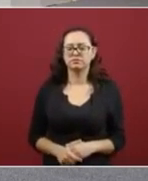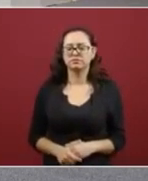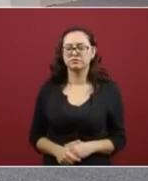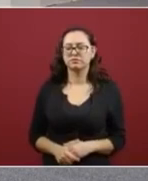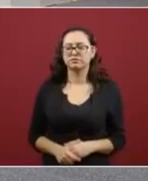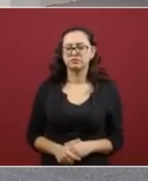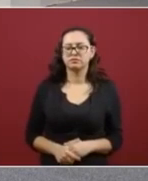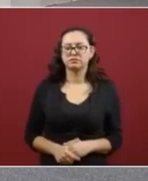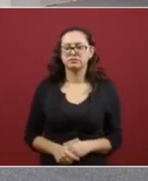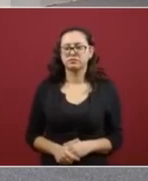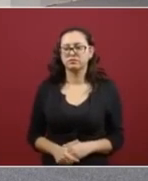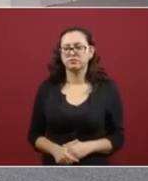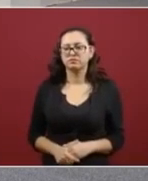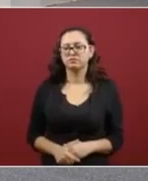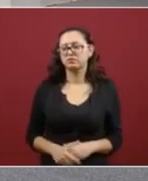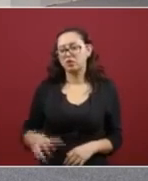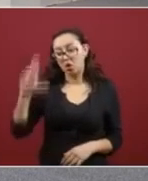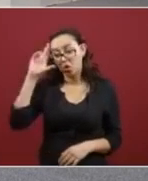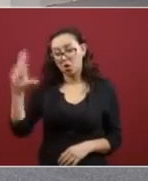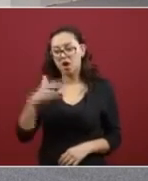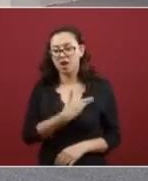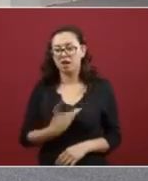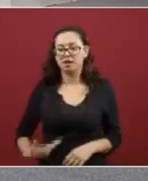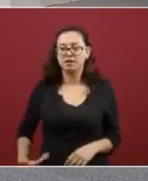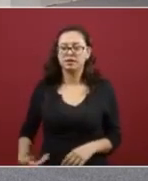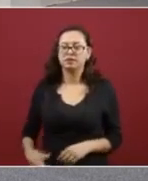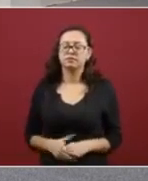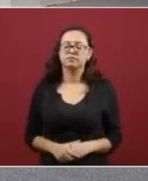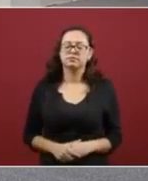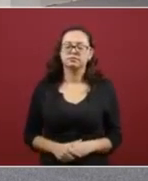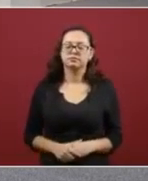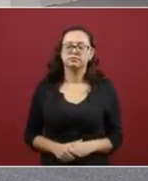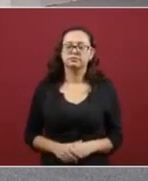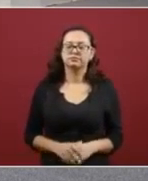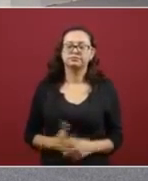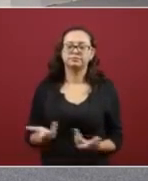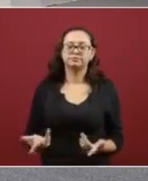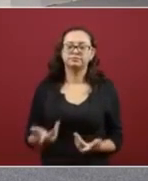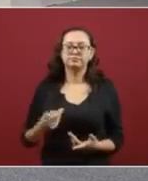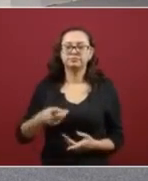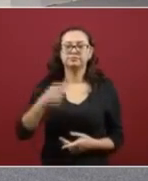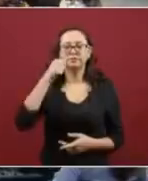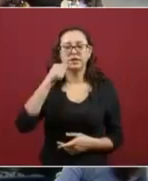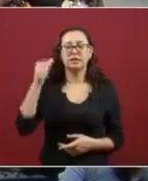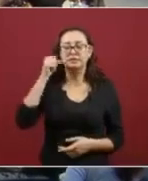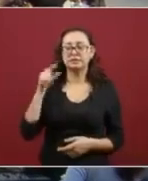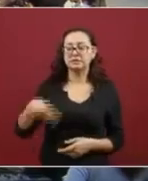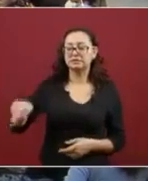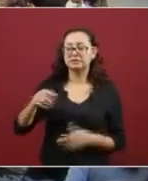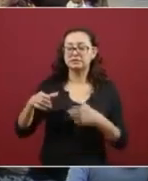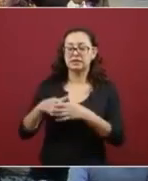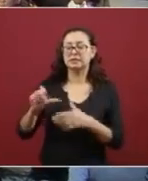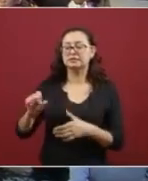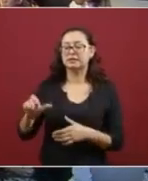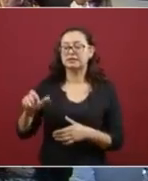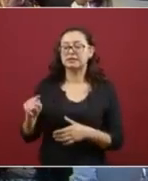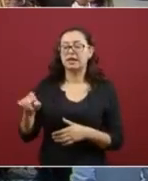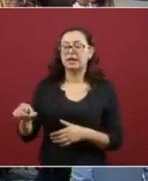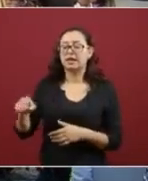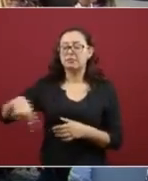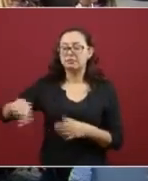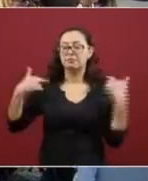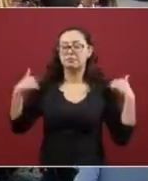Hola, presidente. Preguntarle en relación a esta demanda que hacen los maestros ayer de la CENTE, que